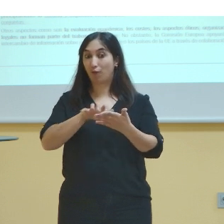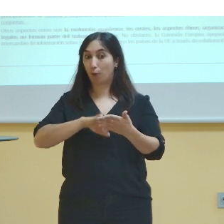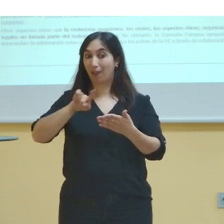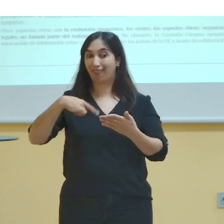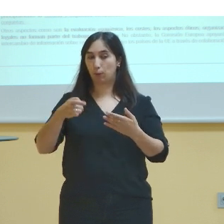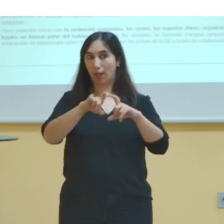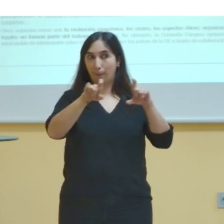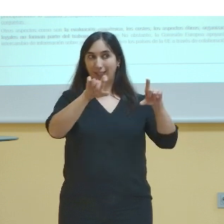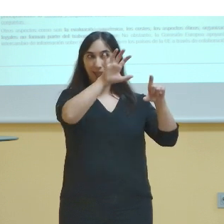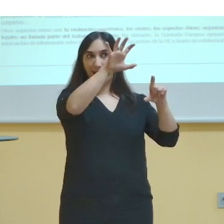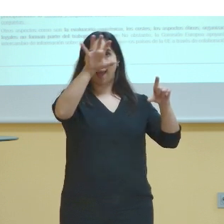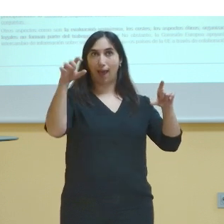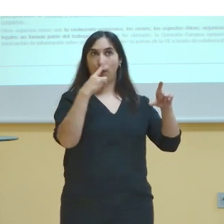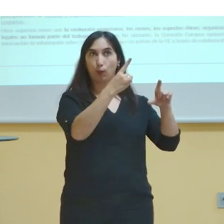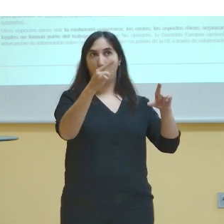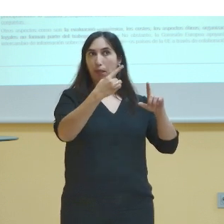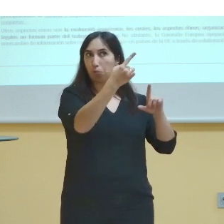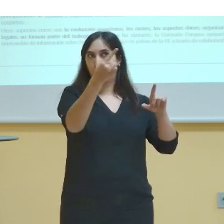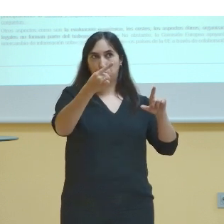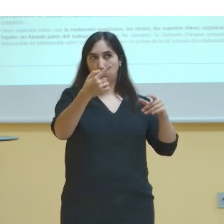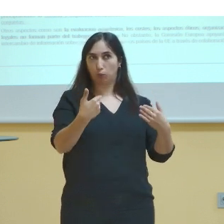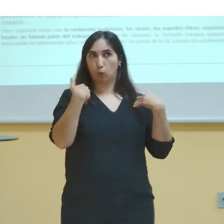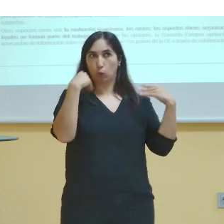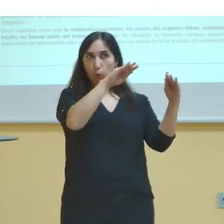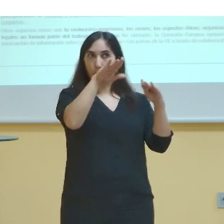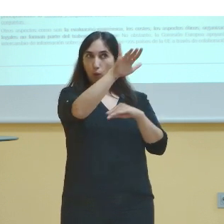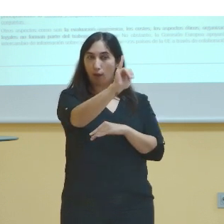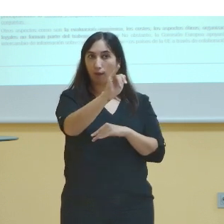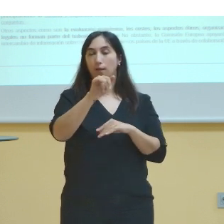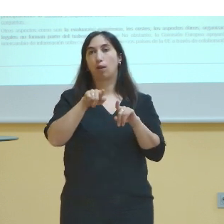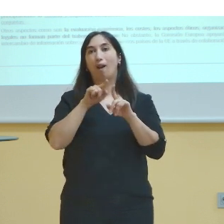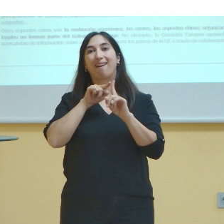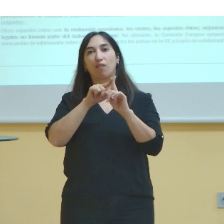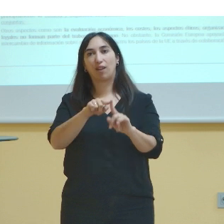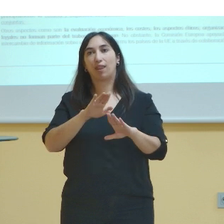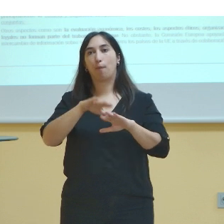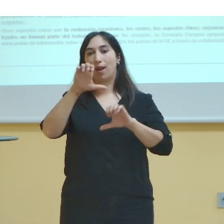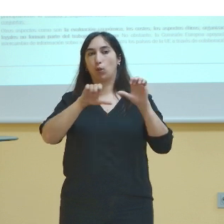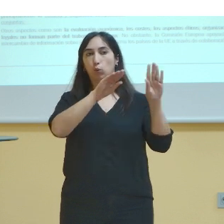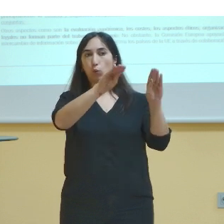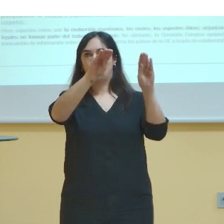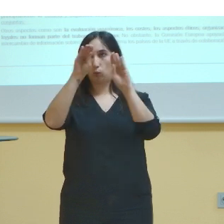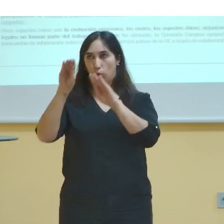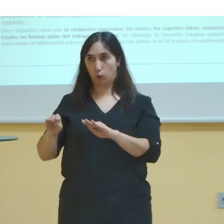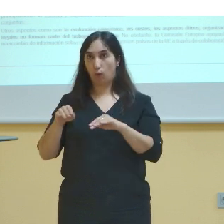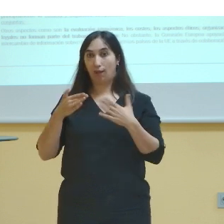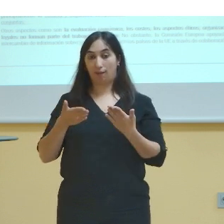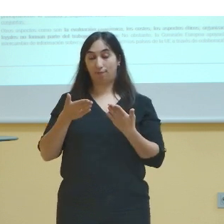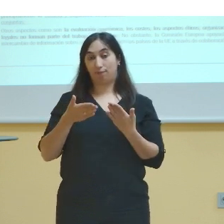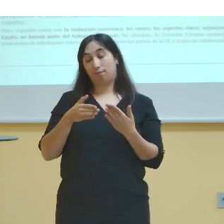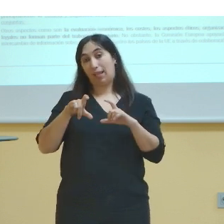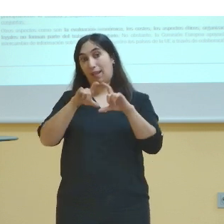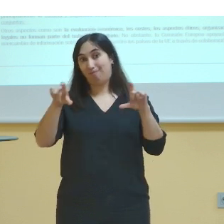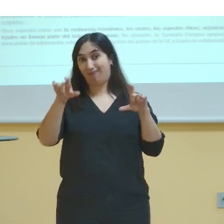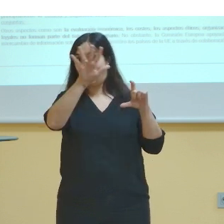agencias nacionales, que van a seguir teniendo sus competencias, les va a servir como referencia para hacer su evaluación. Y dentro de la evaluación de las